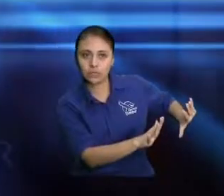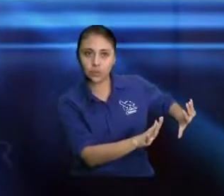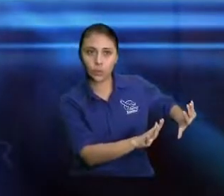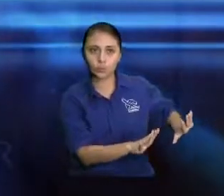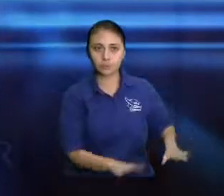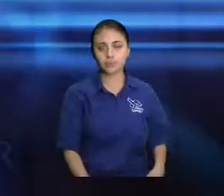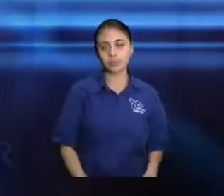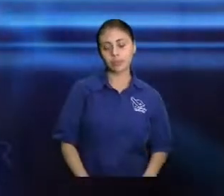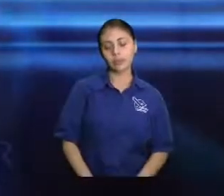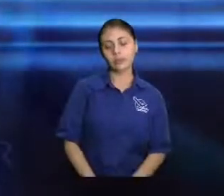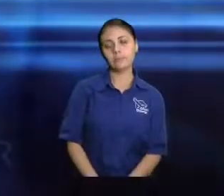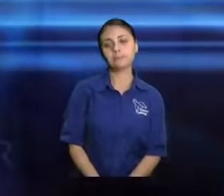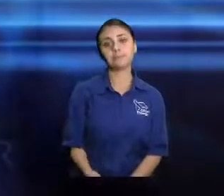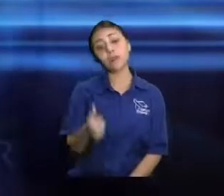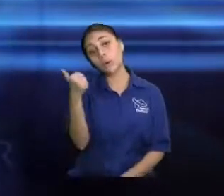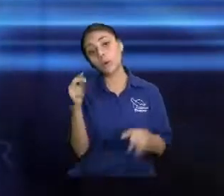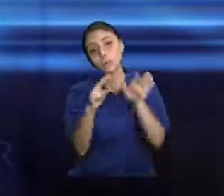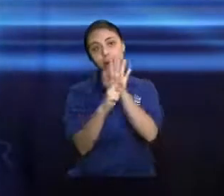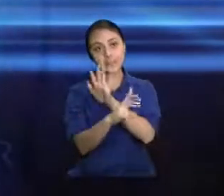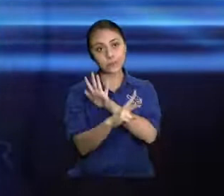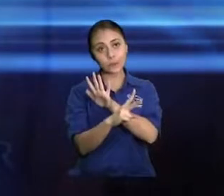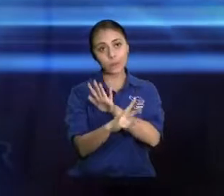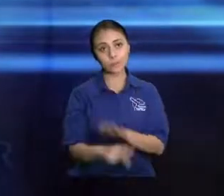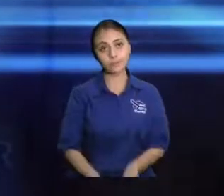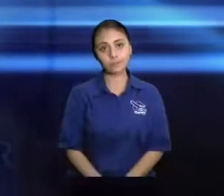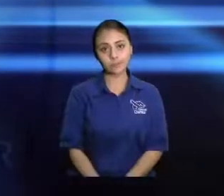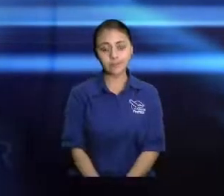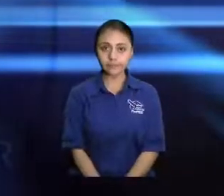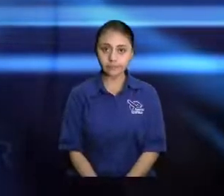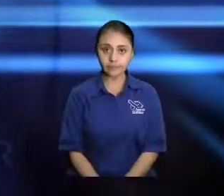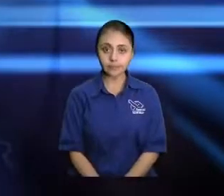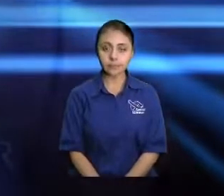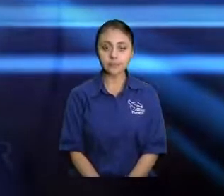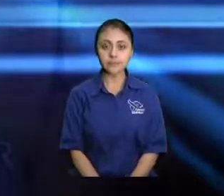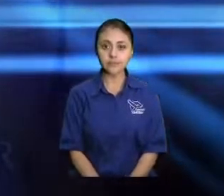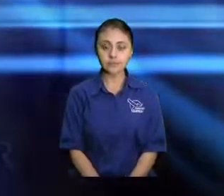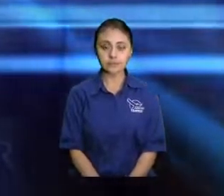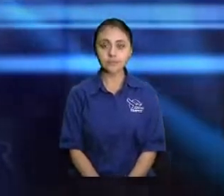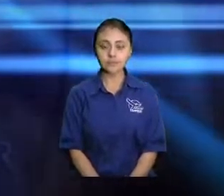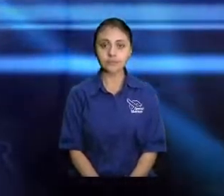tema. Vamos a ver.